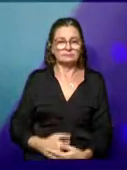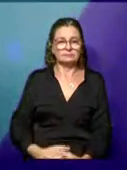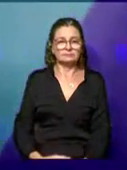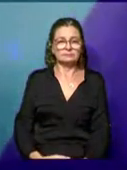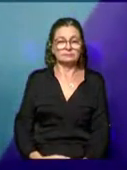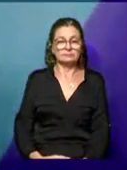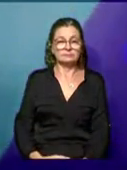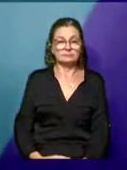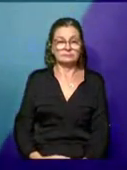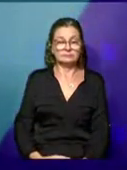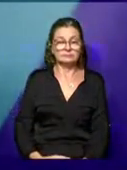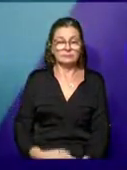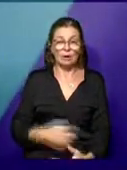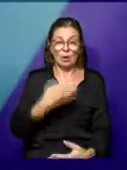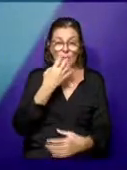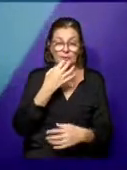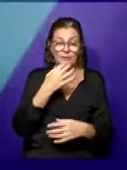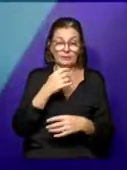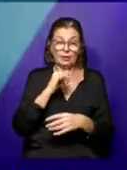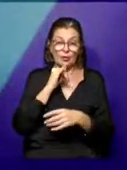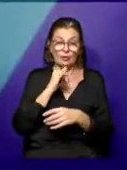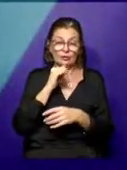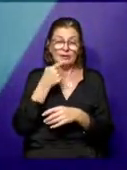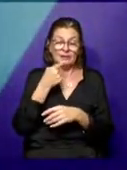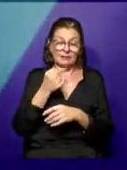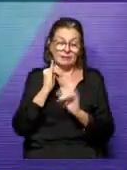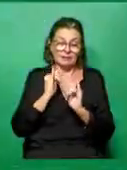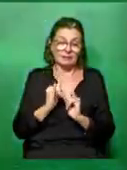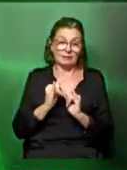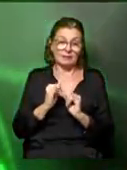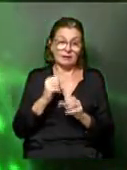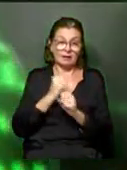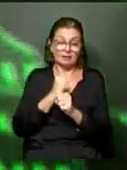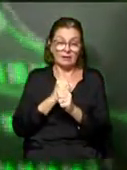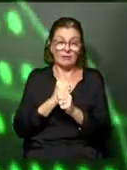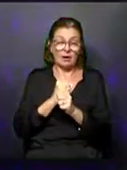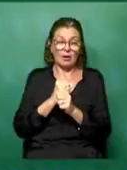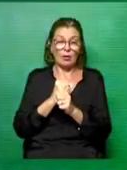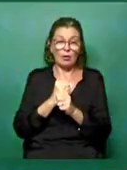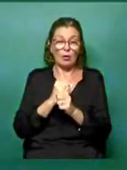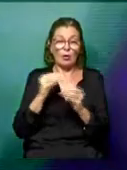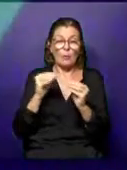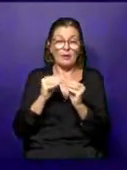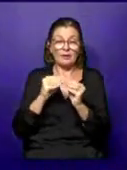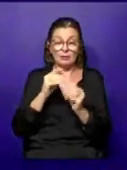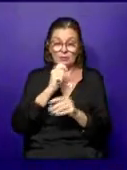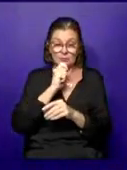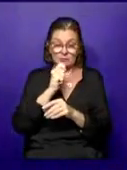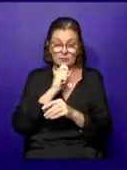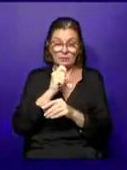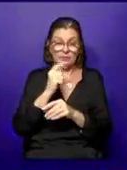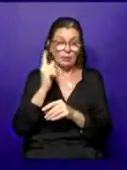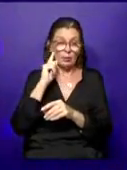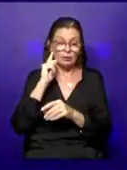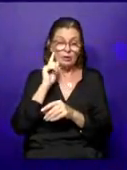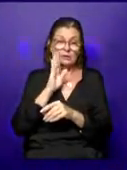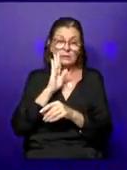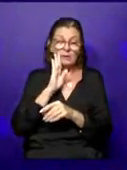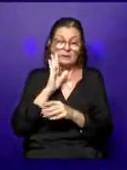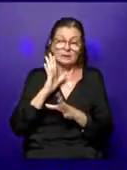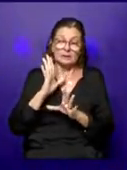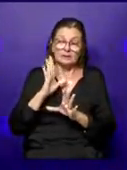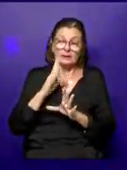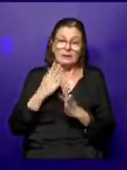verdad. Tremendo, tremendo testimonio. Destacar, bueno, obviamente el trabajo de los colegas del interior y escuchar a esa madre que está desesperada, ¿no?